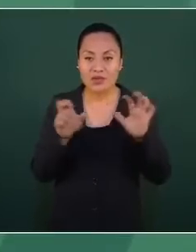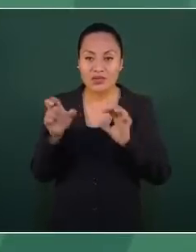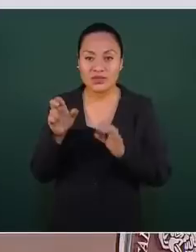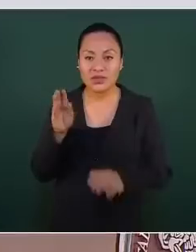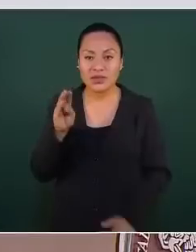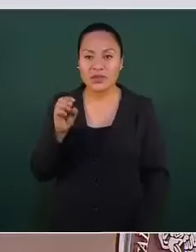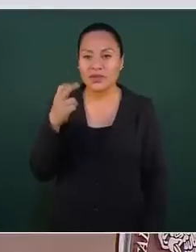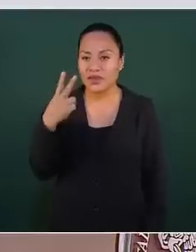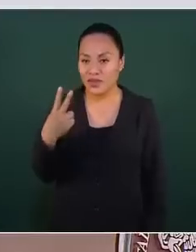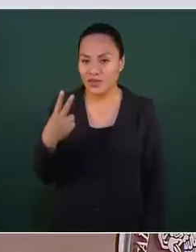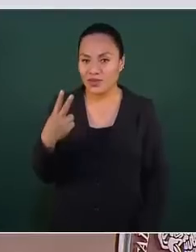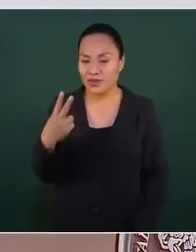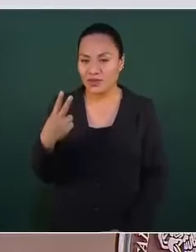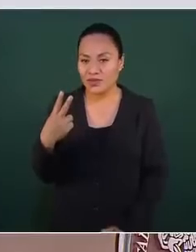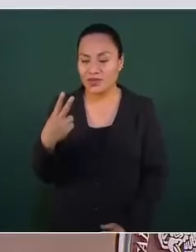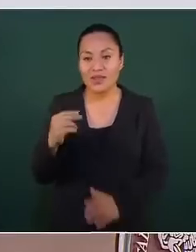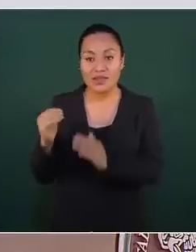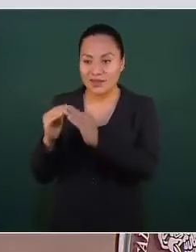1,125,892 viviendas,